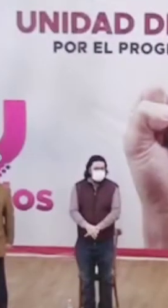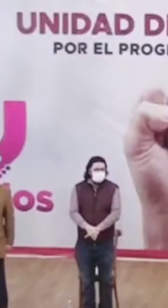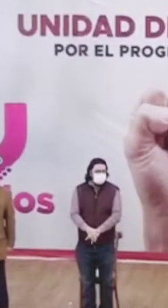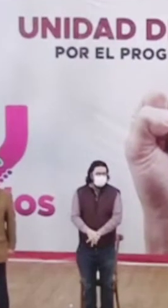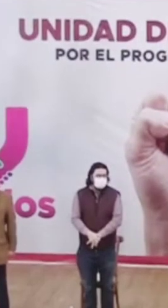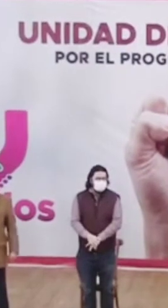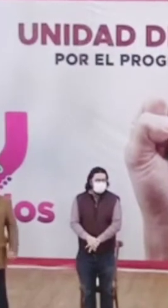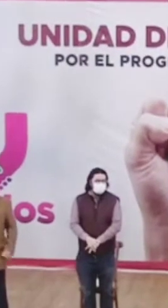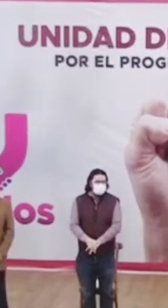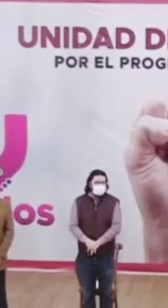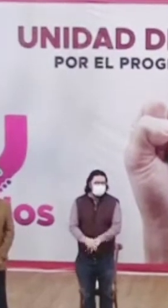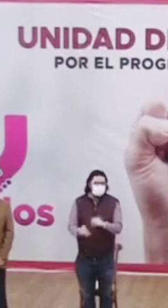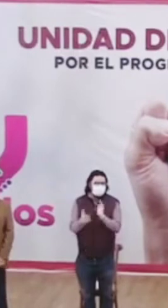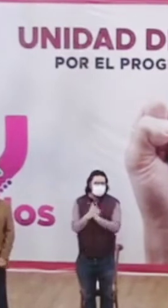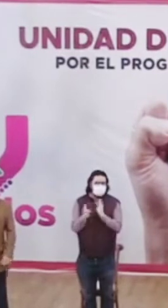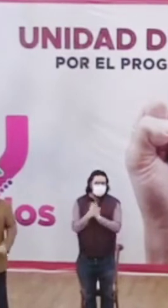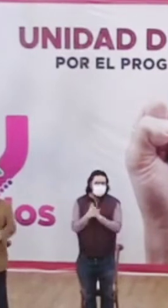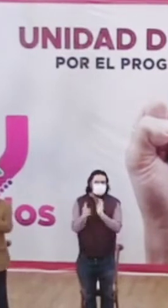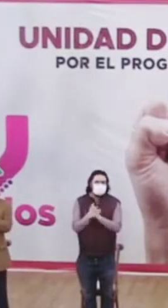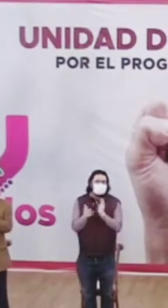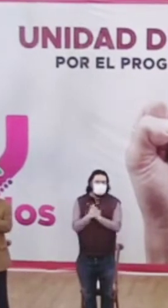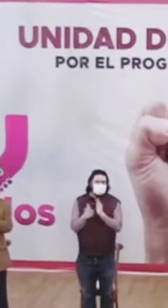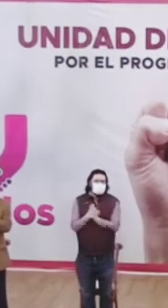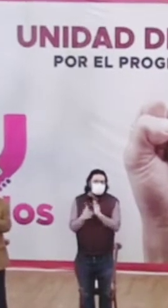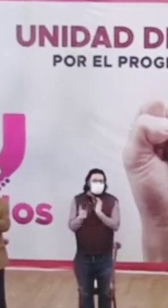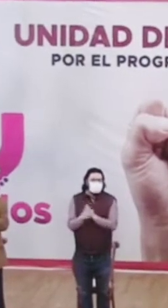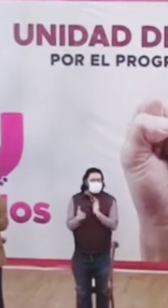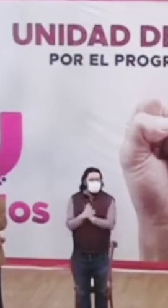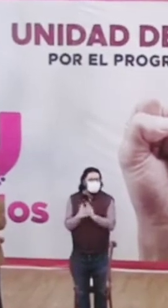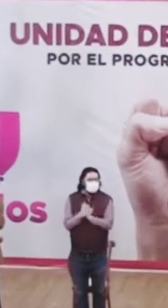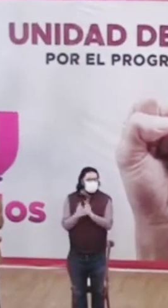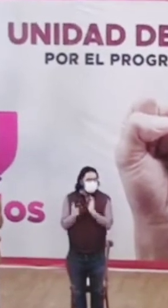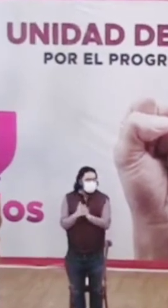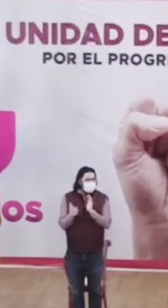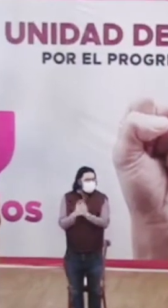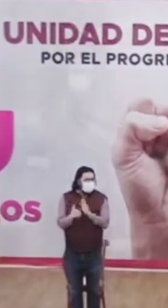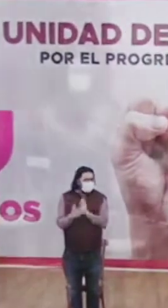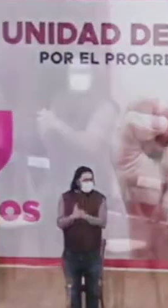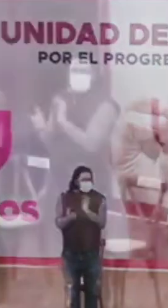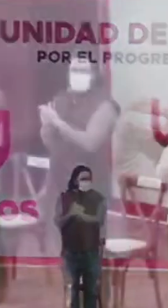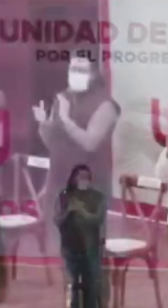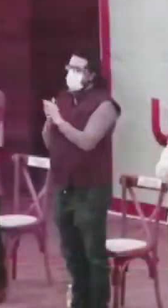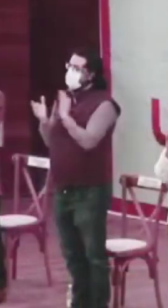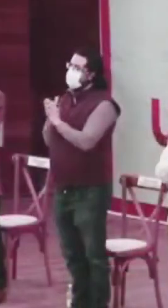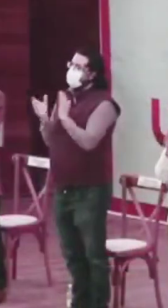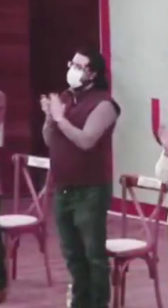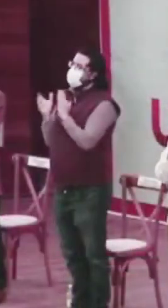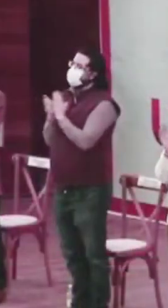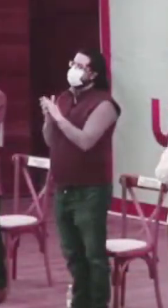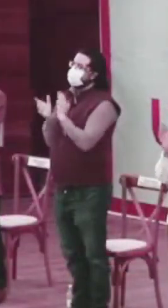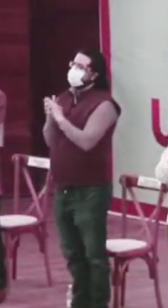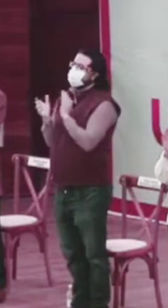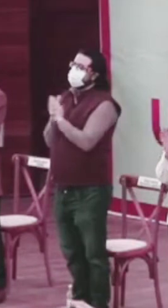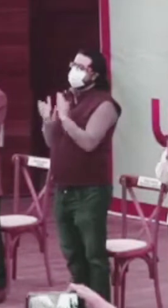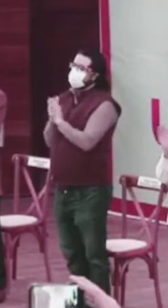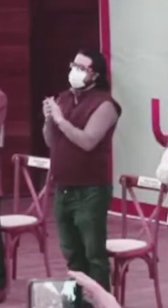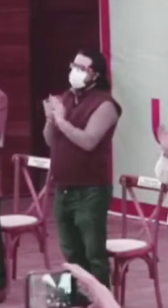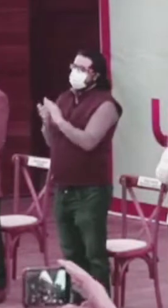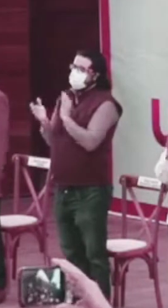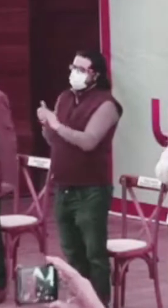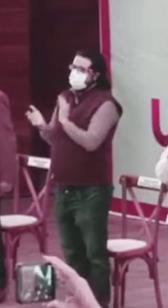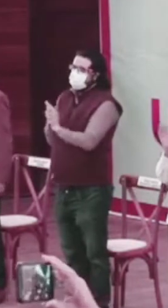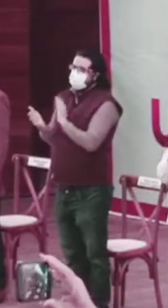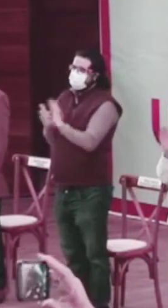País, con quien firmó un convenio de colaboración en diciembre y este 14 de febrero, se demostró que caminarán de la mano y